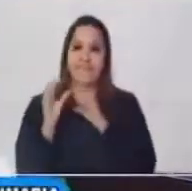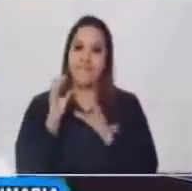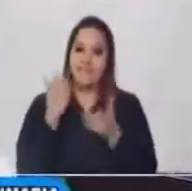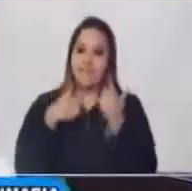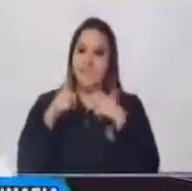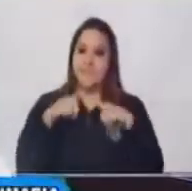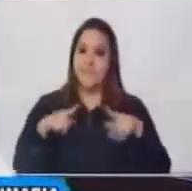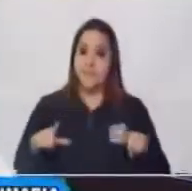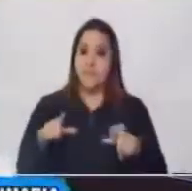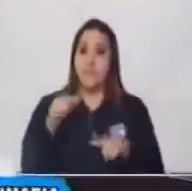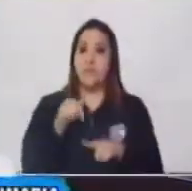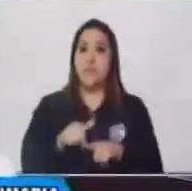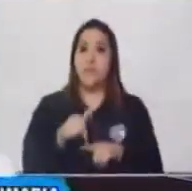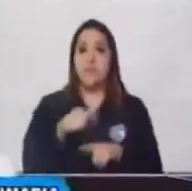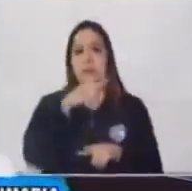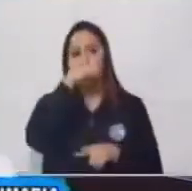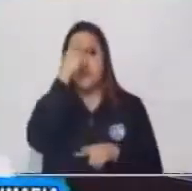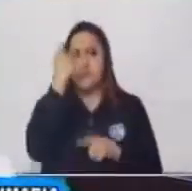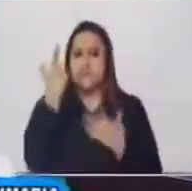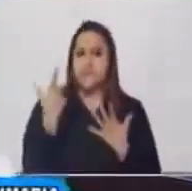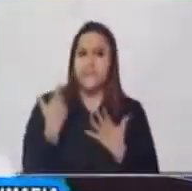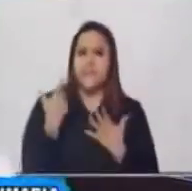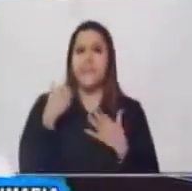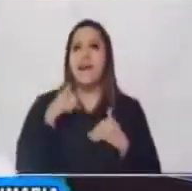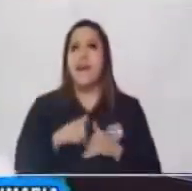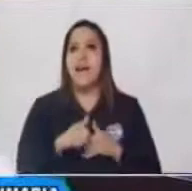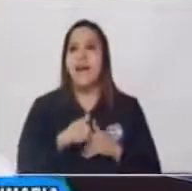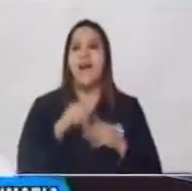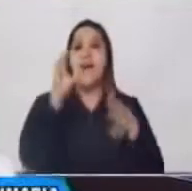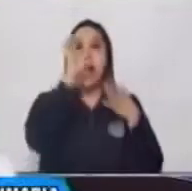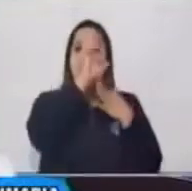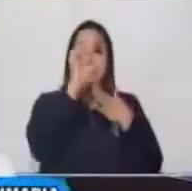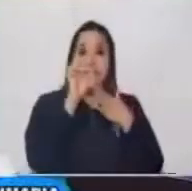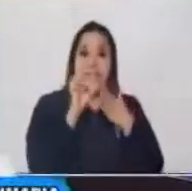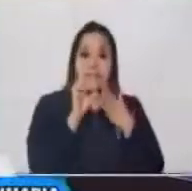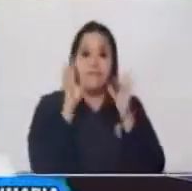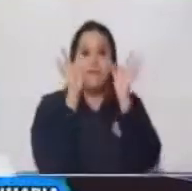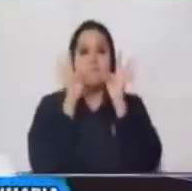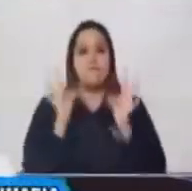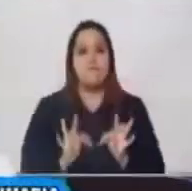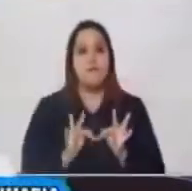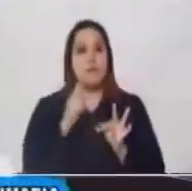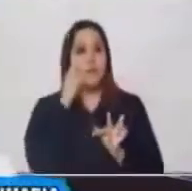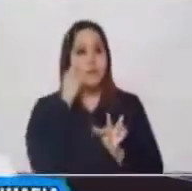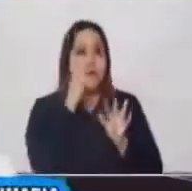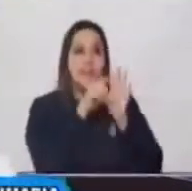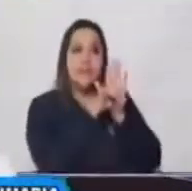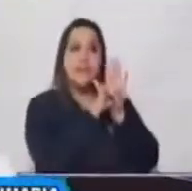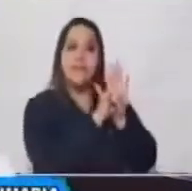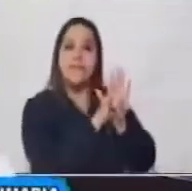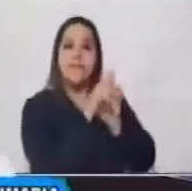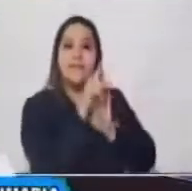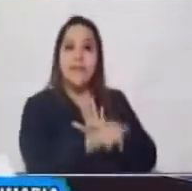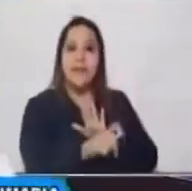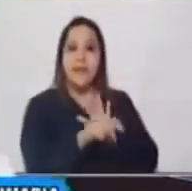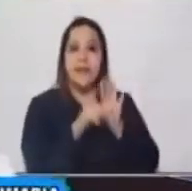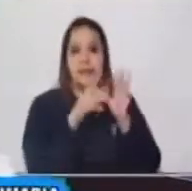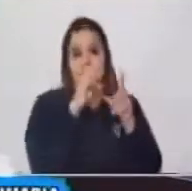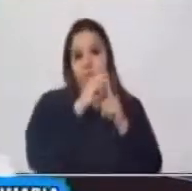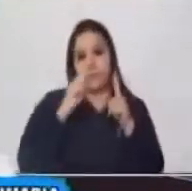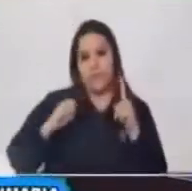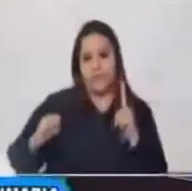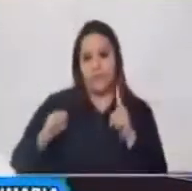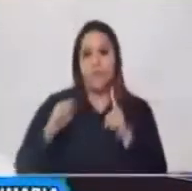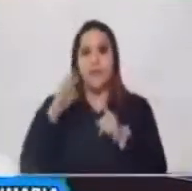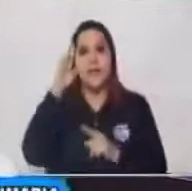lenguaje. Hoy vamos a aprender estrategias para identificar las partes de una oración. Recuerda, si en casa hay alguna persona con